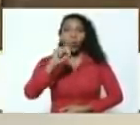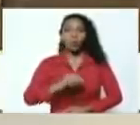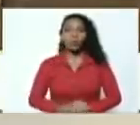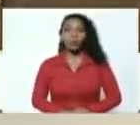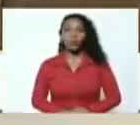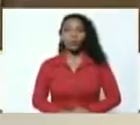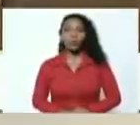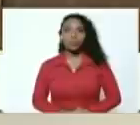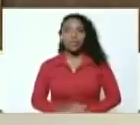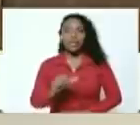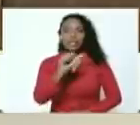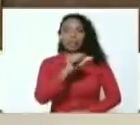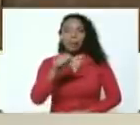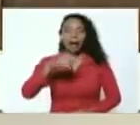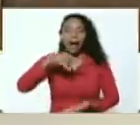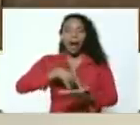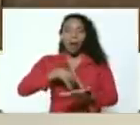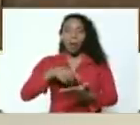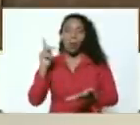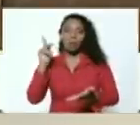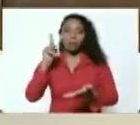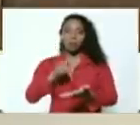la semana de Carabobo llegó.